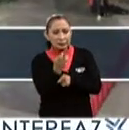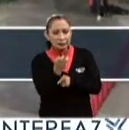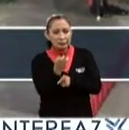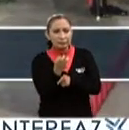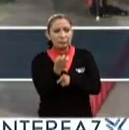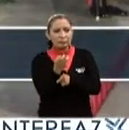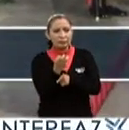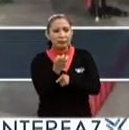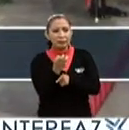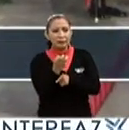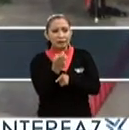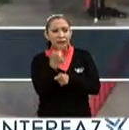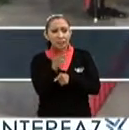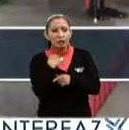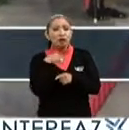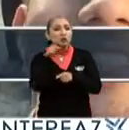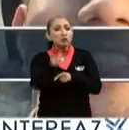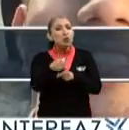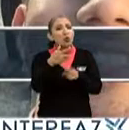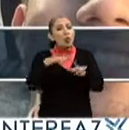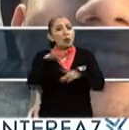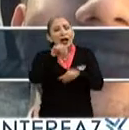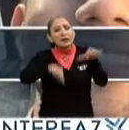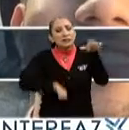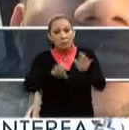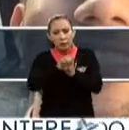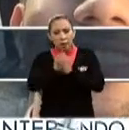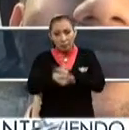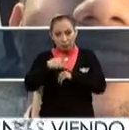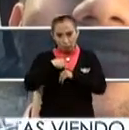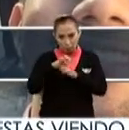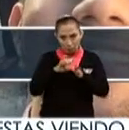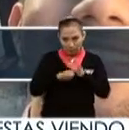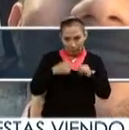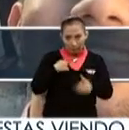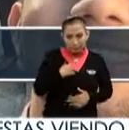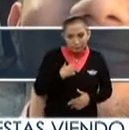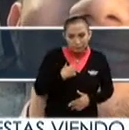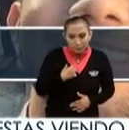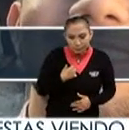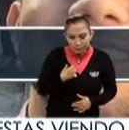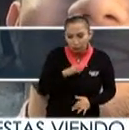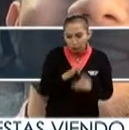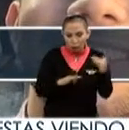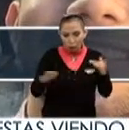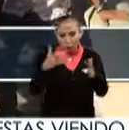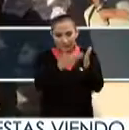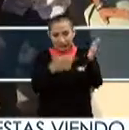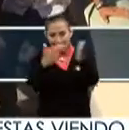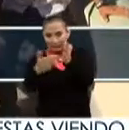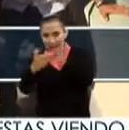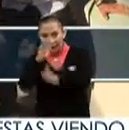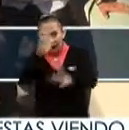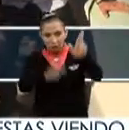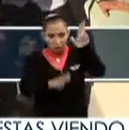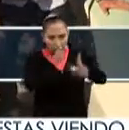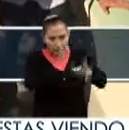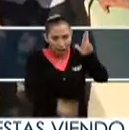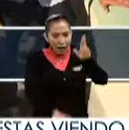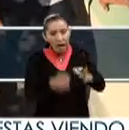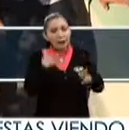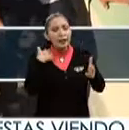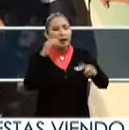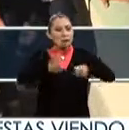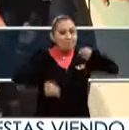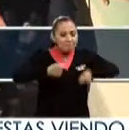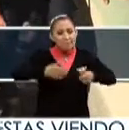es las actividades en que te desarrolles. Por ejemplo, en mi caso, todos los talleres que había en la normal, de banda de